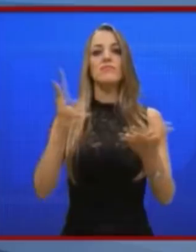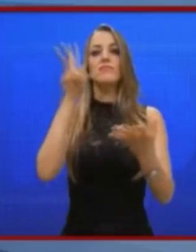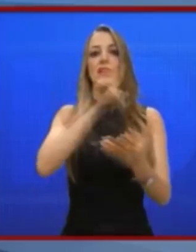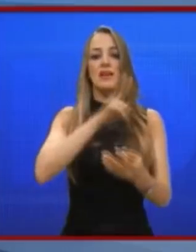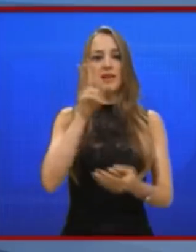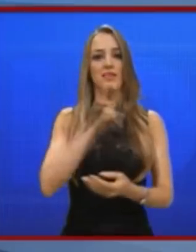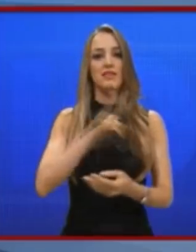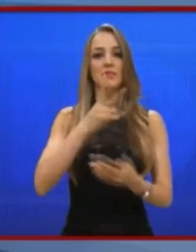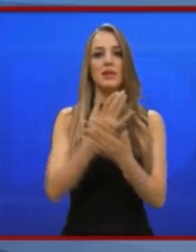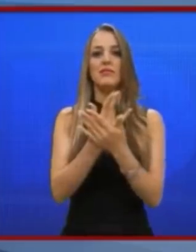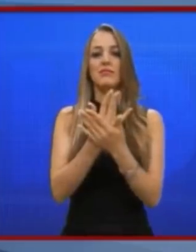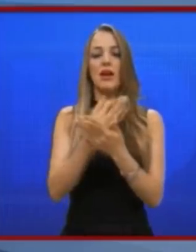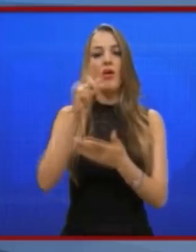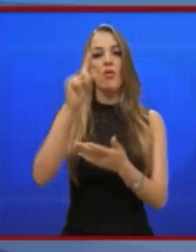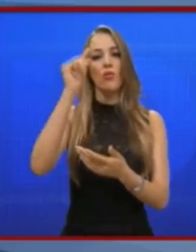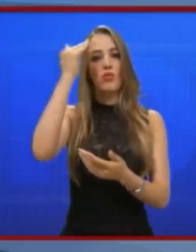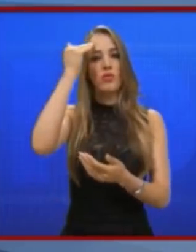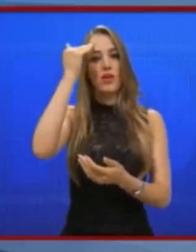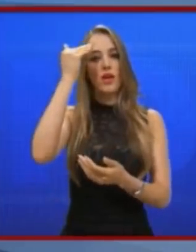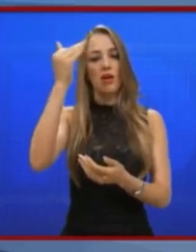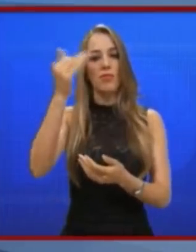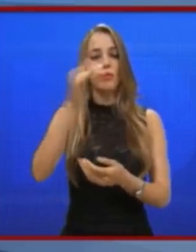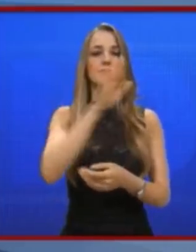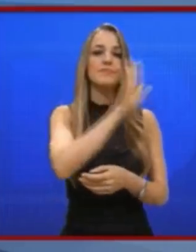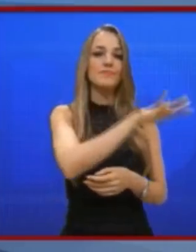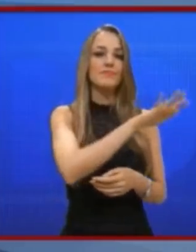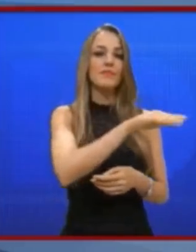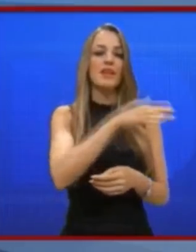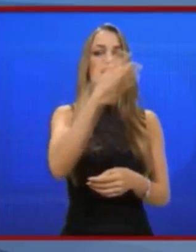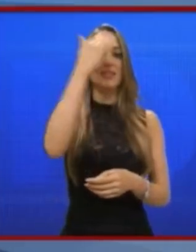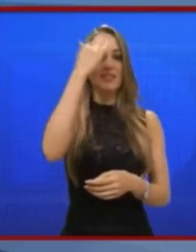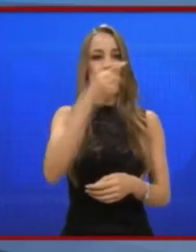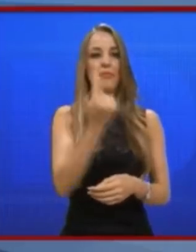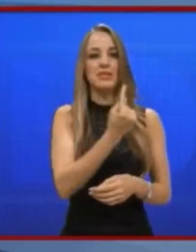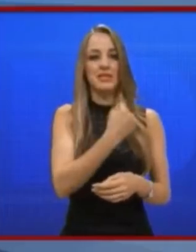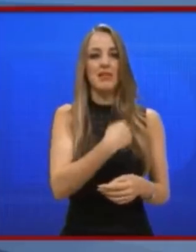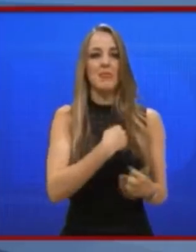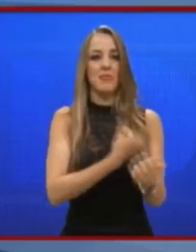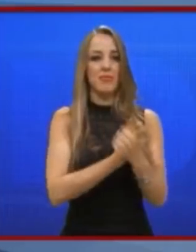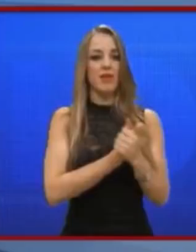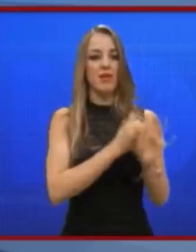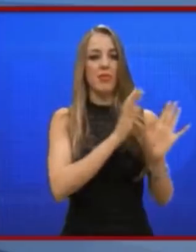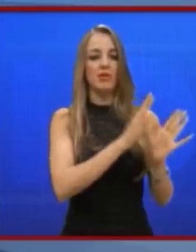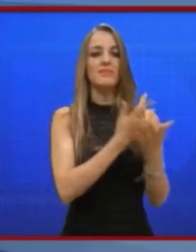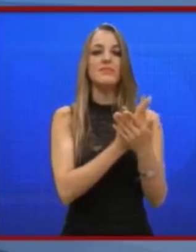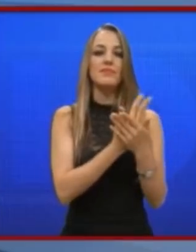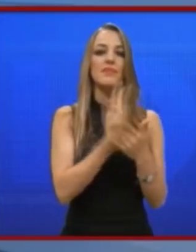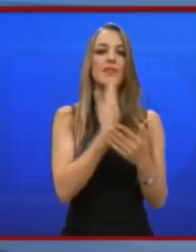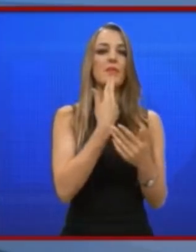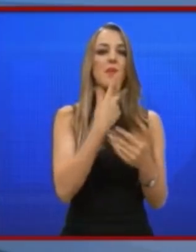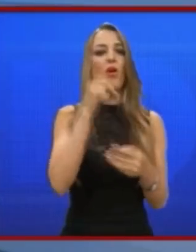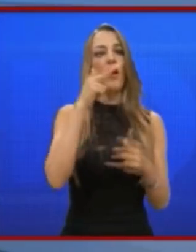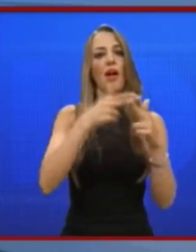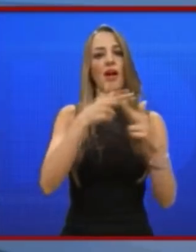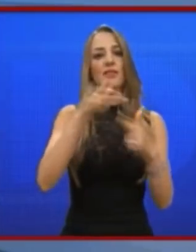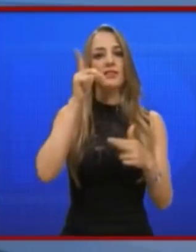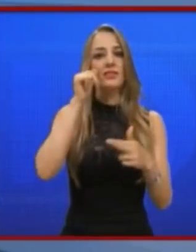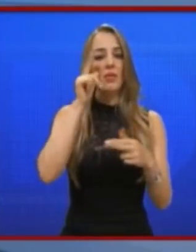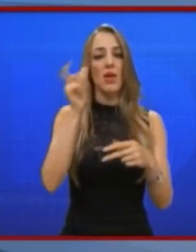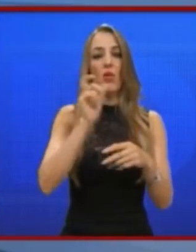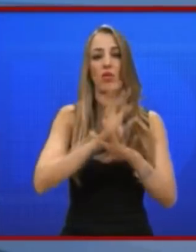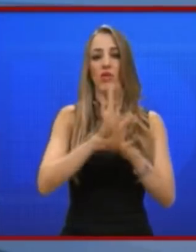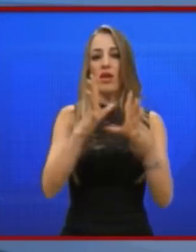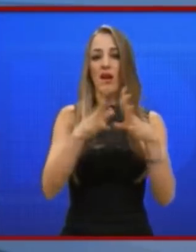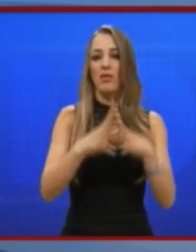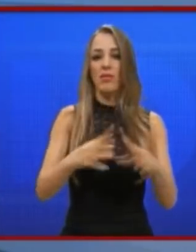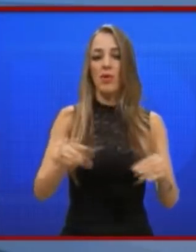tu espacio y ¿sabes qué, mi amor? ¿Sabes qué, mi rey, mi reina? Mañana lo dialogamos, que estemos un